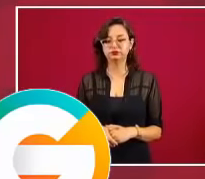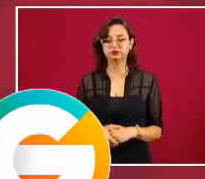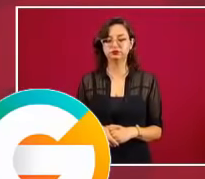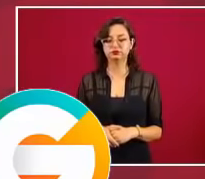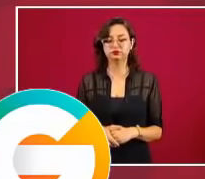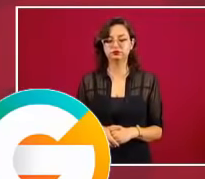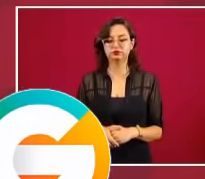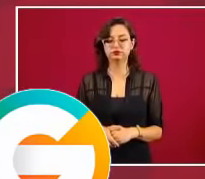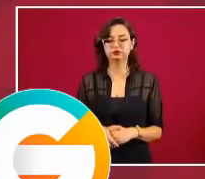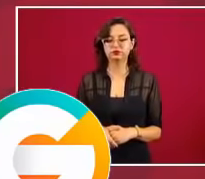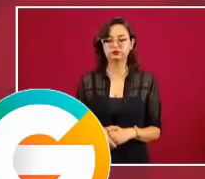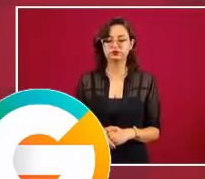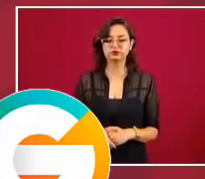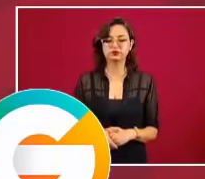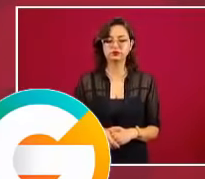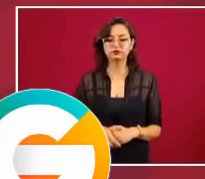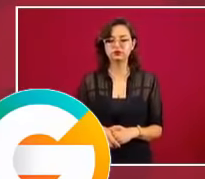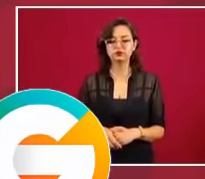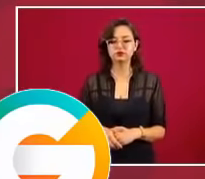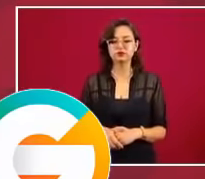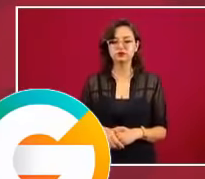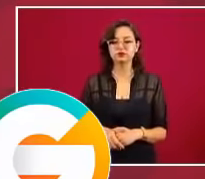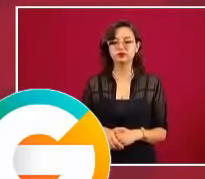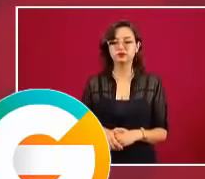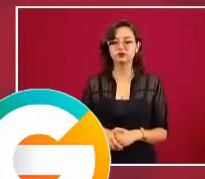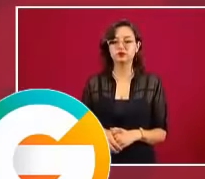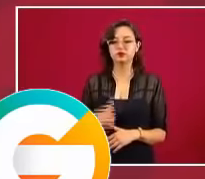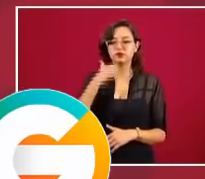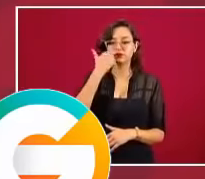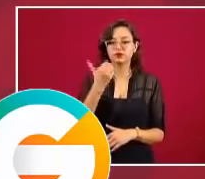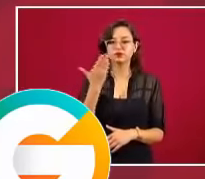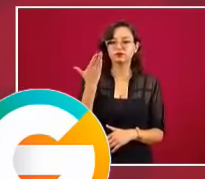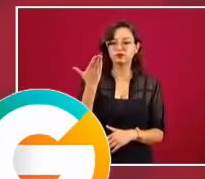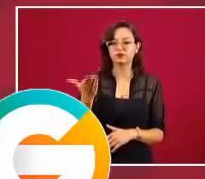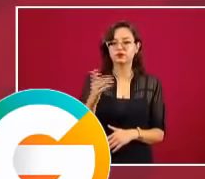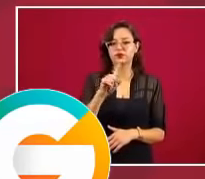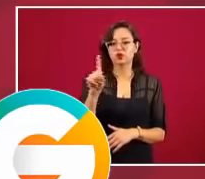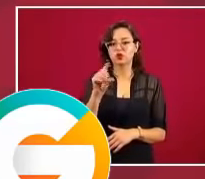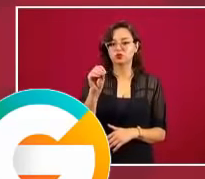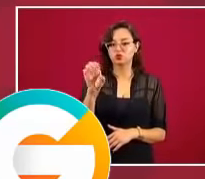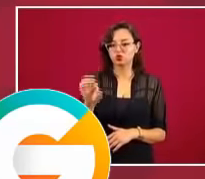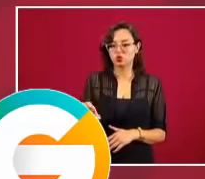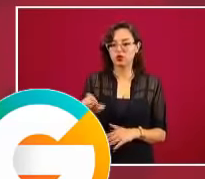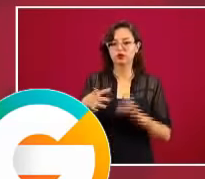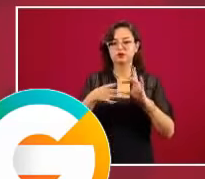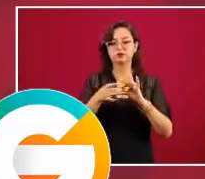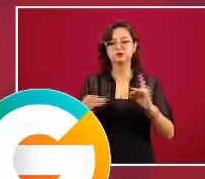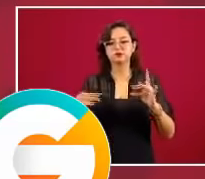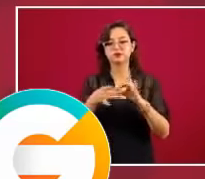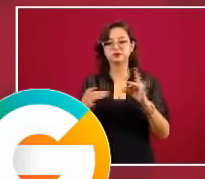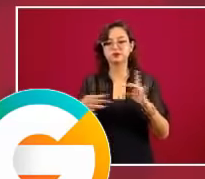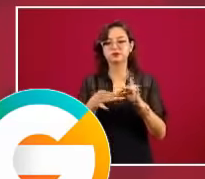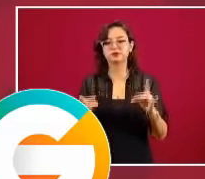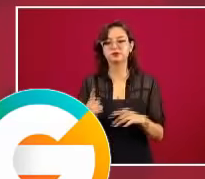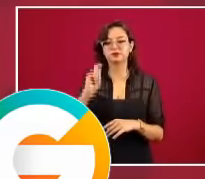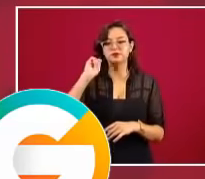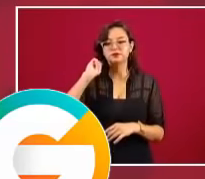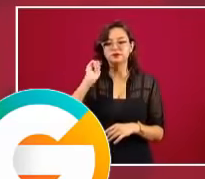Le quiero pedir a Zoé Robledo que les explique en qué va a